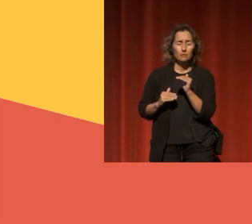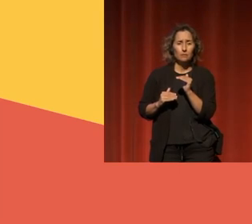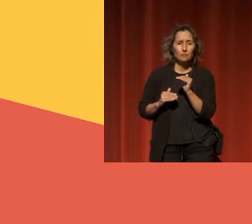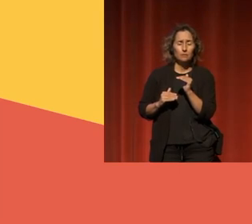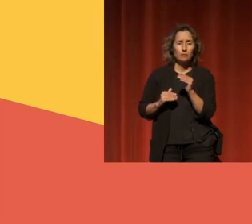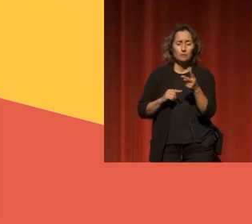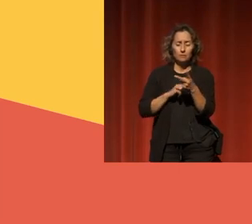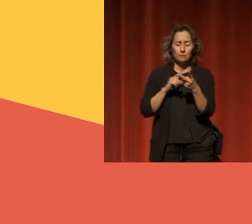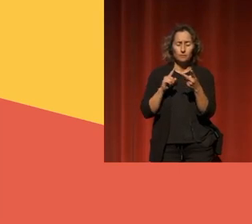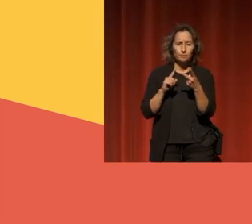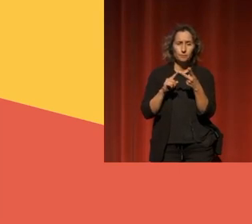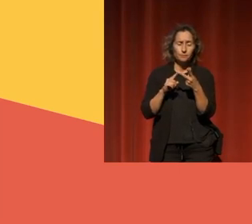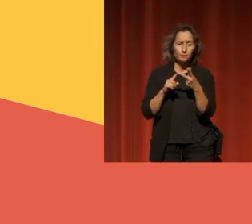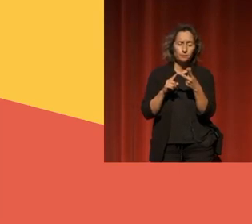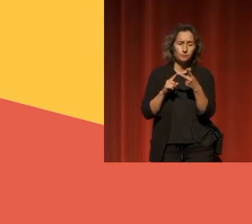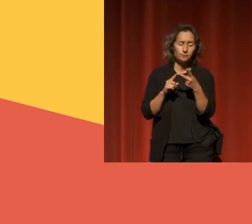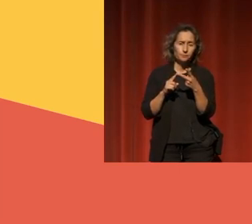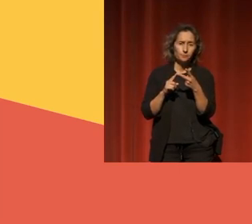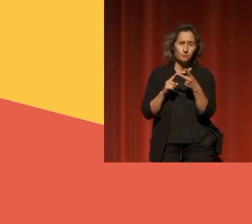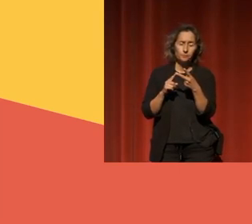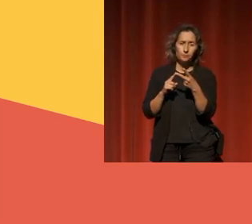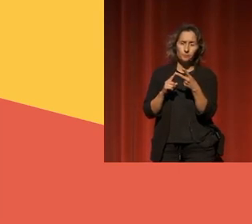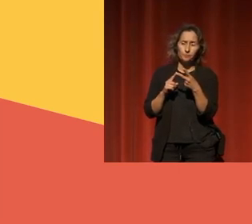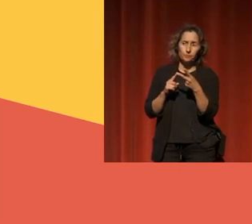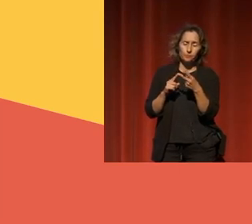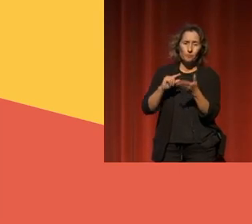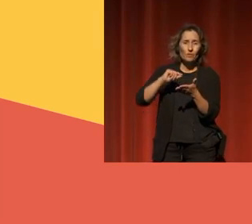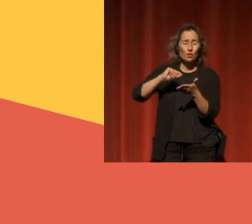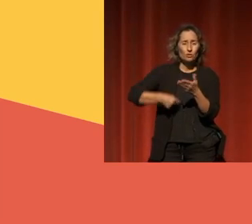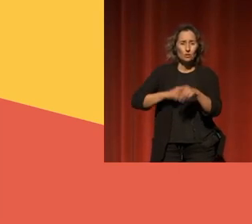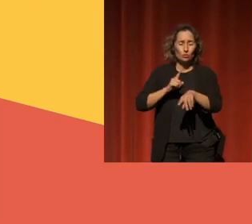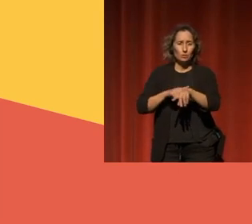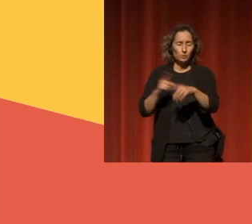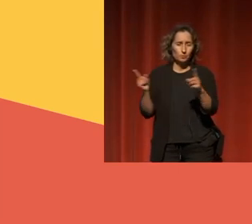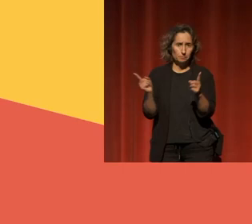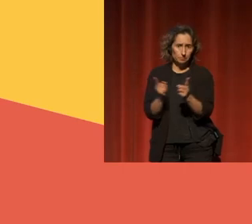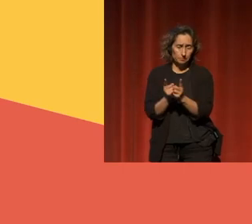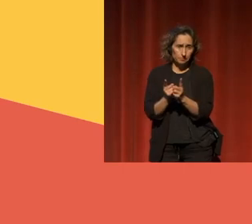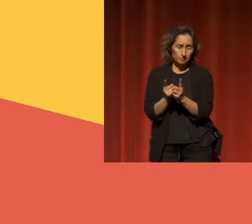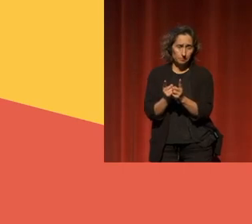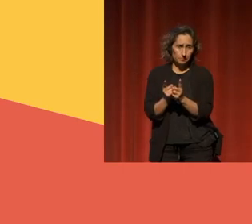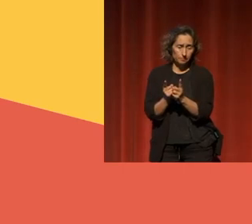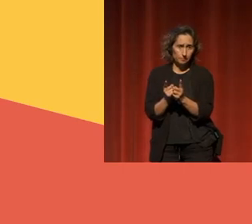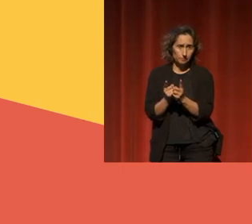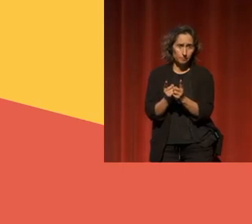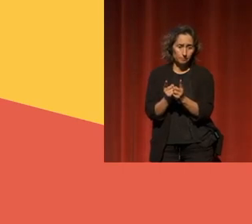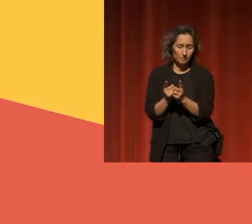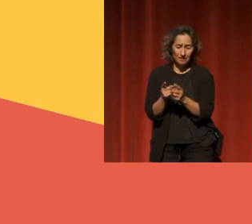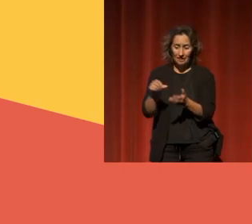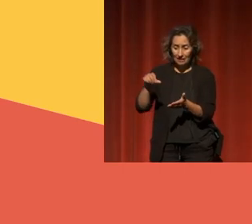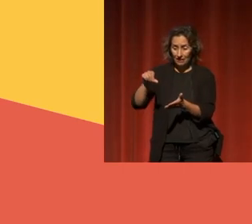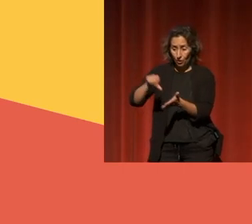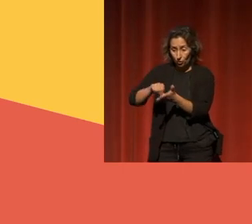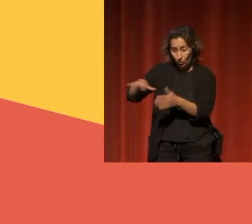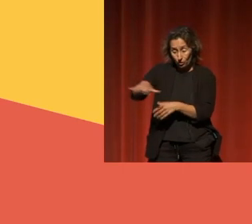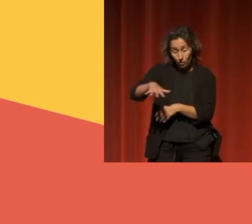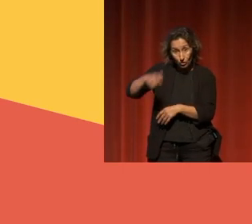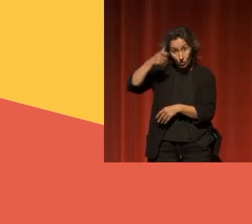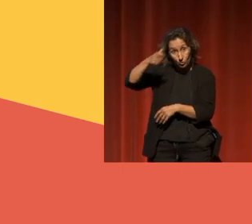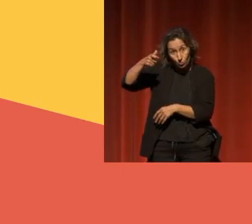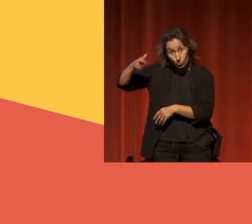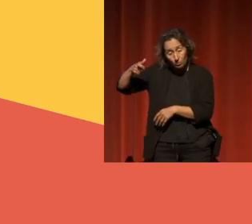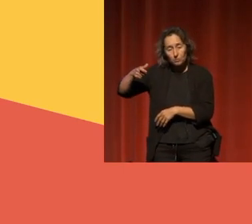y también esos e esos contratos a tiempo parcial que son son muchos más en las zonas rurales